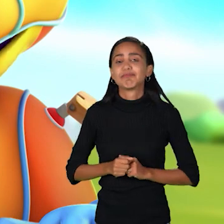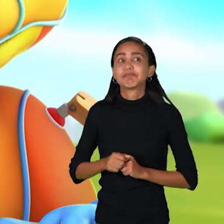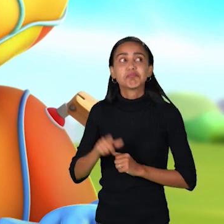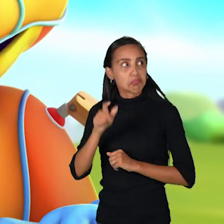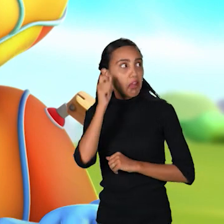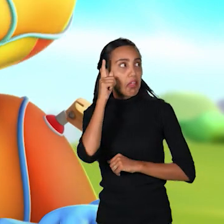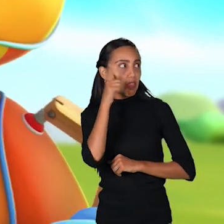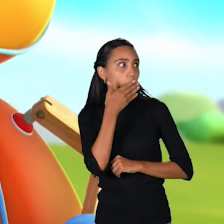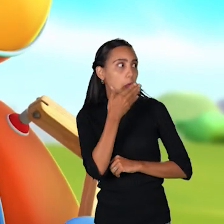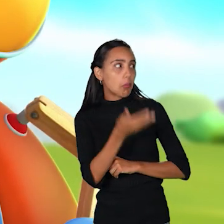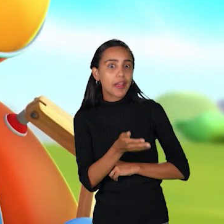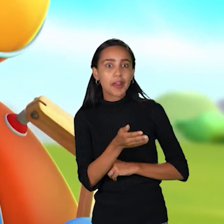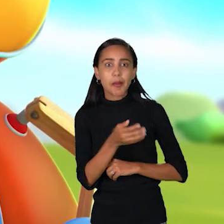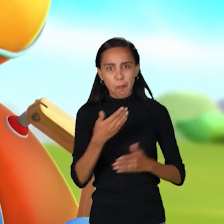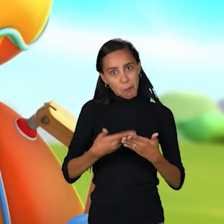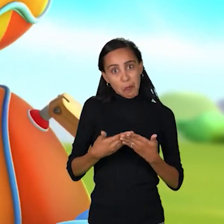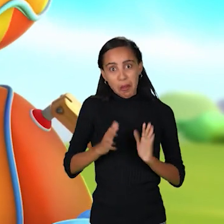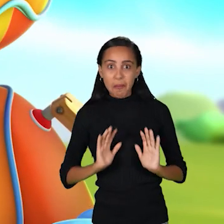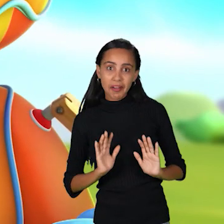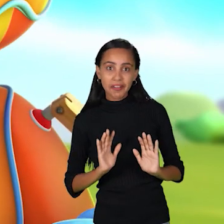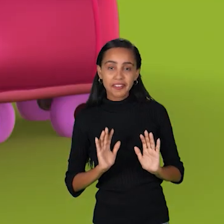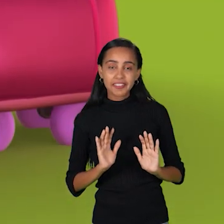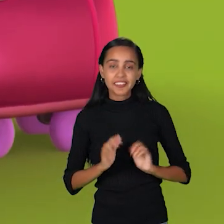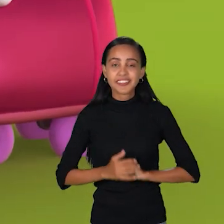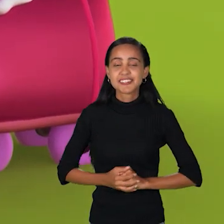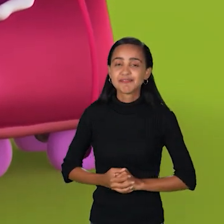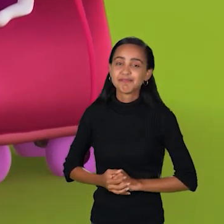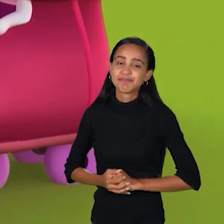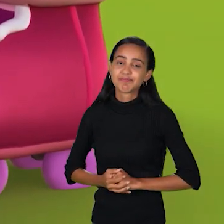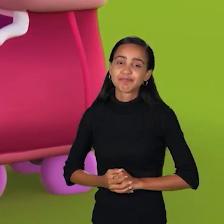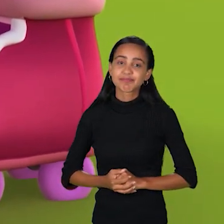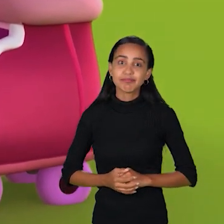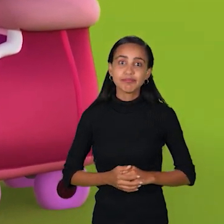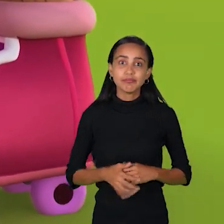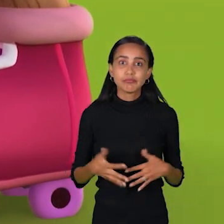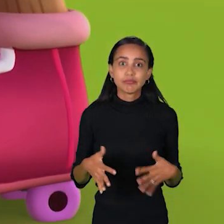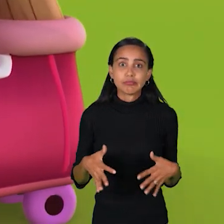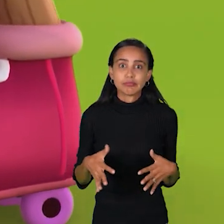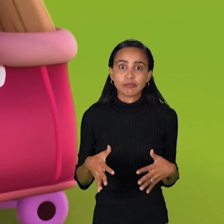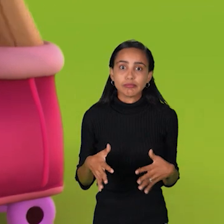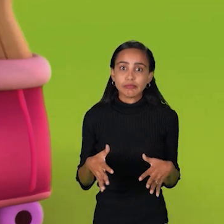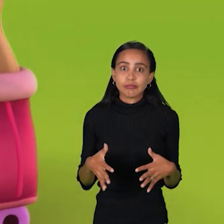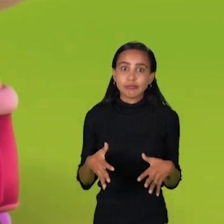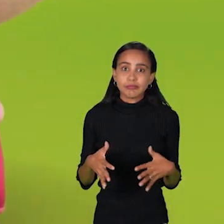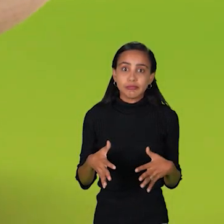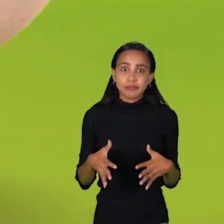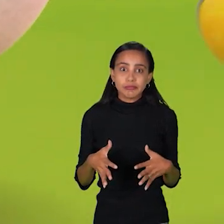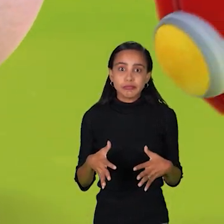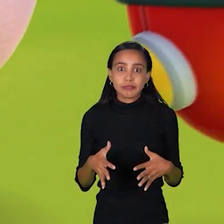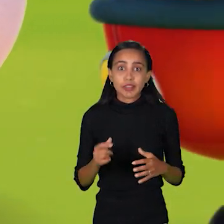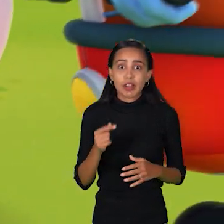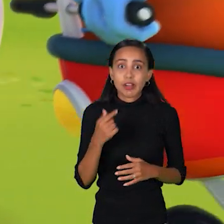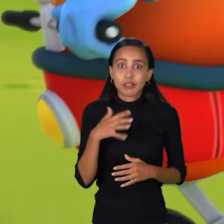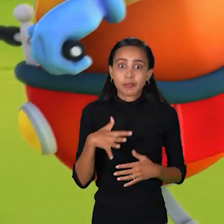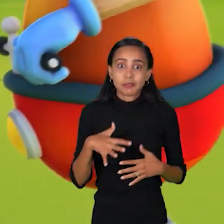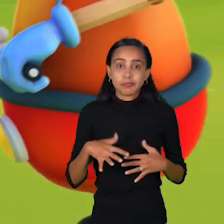mala idea, Linda. ¿Por qué no pruebas? Tutu va empujando a Linda, que patina y le tiemblan las patas.